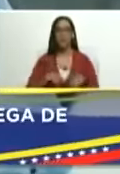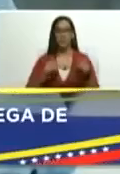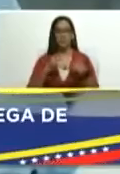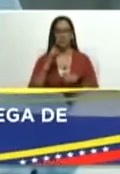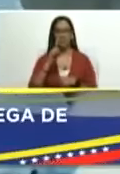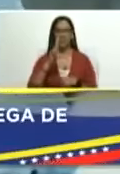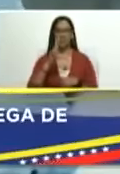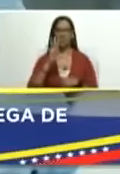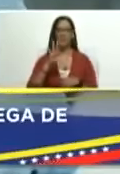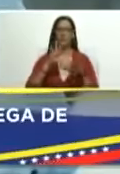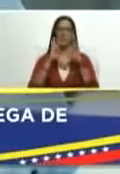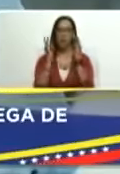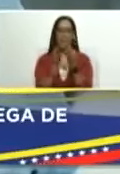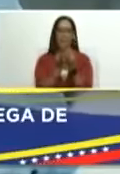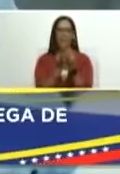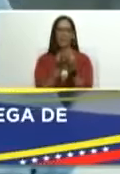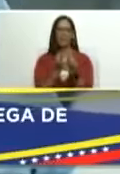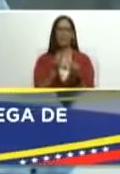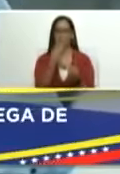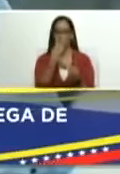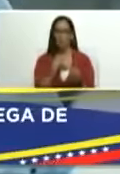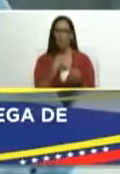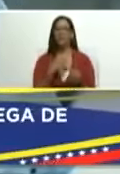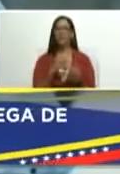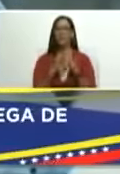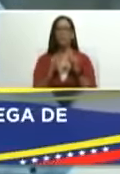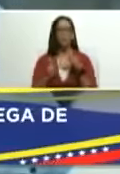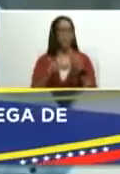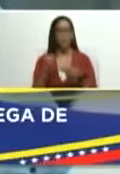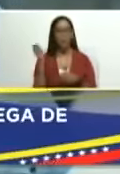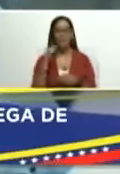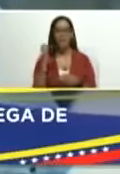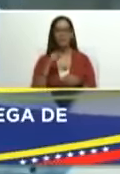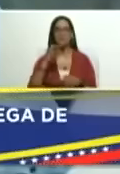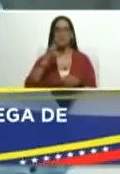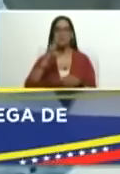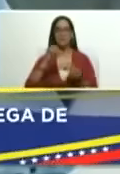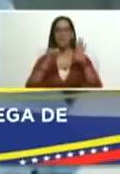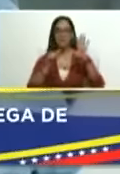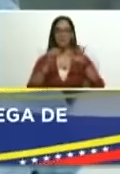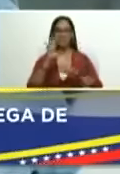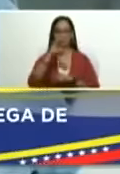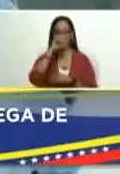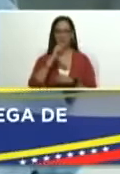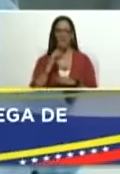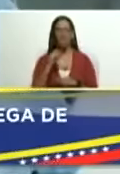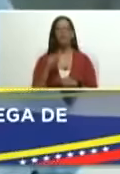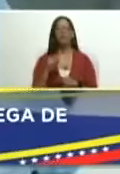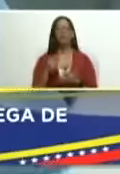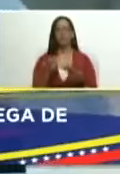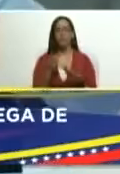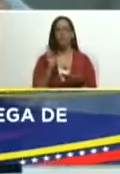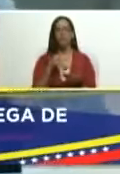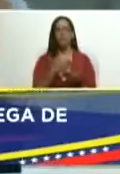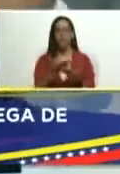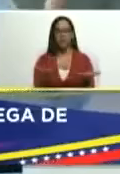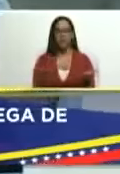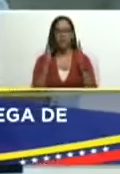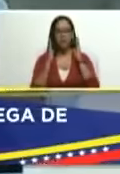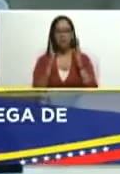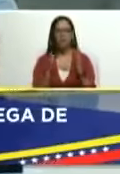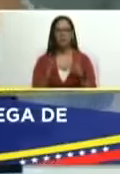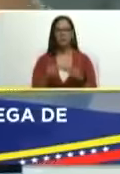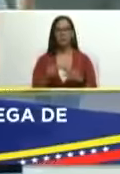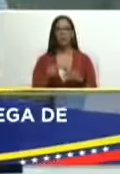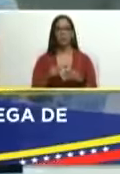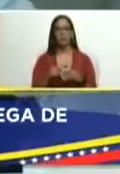más de 135 familias de extrema necesidad, que todos los meses y que los 365 días del año, usted los atiende, mi comandante presidente, con